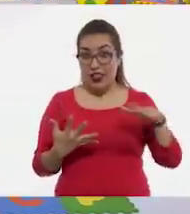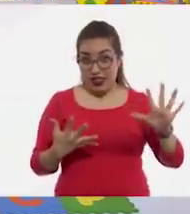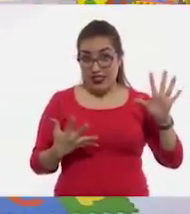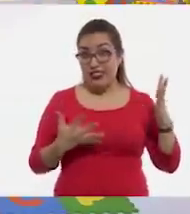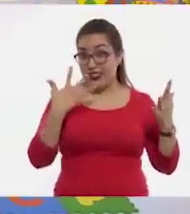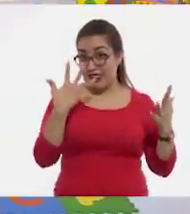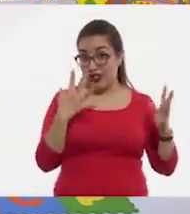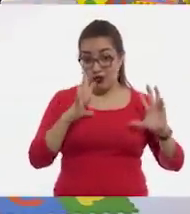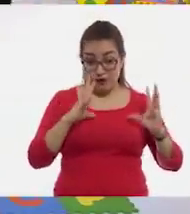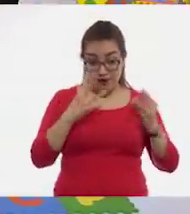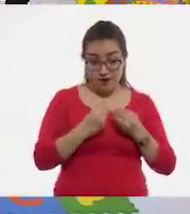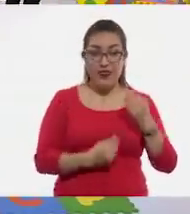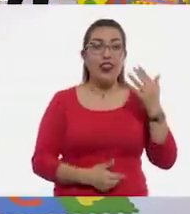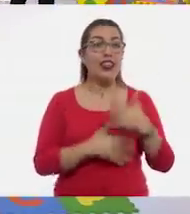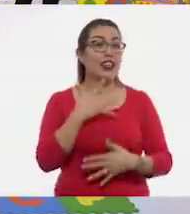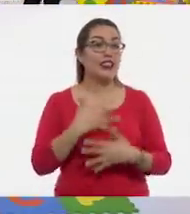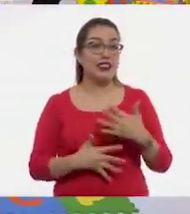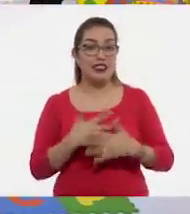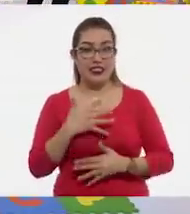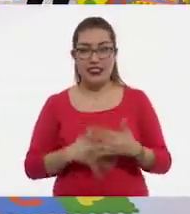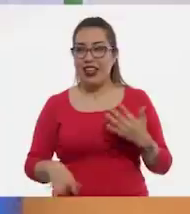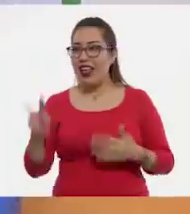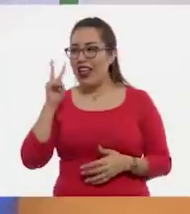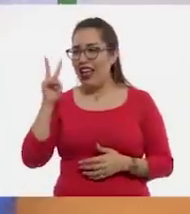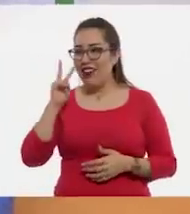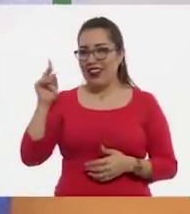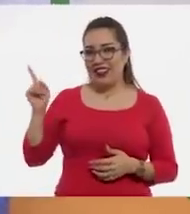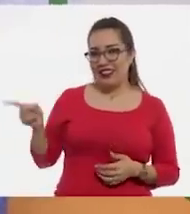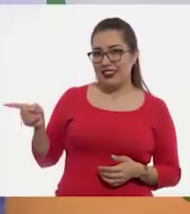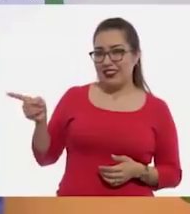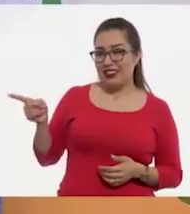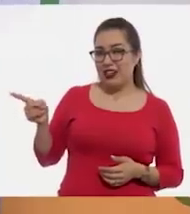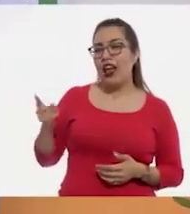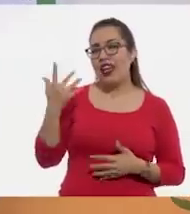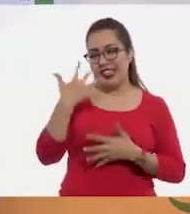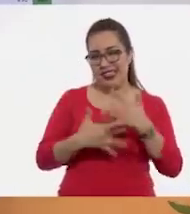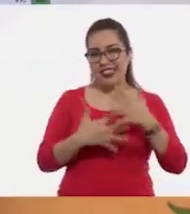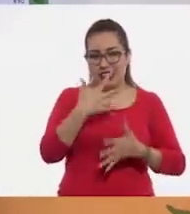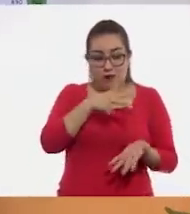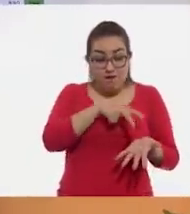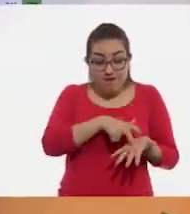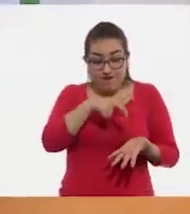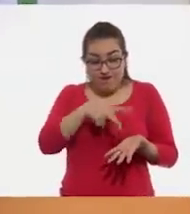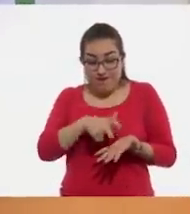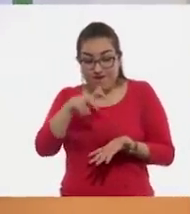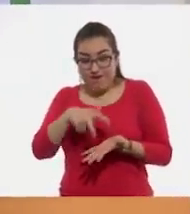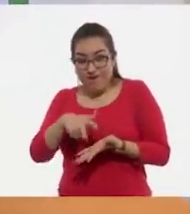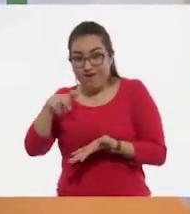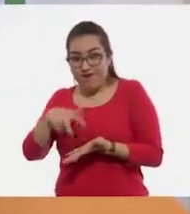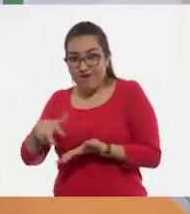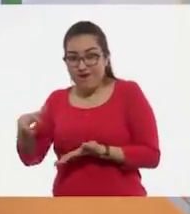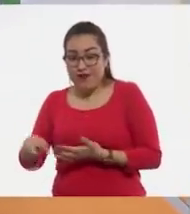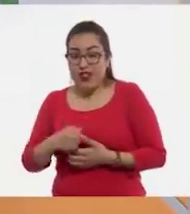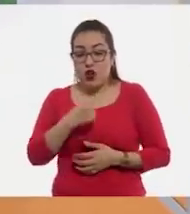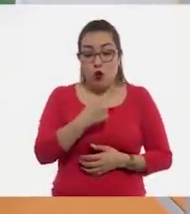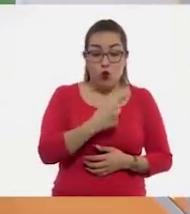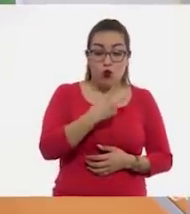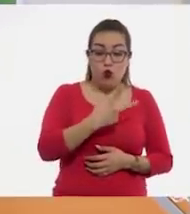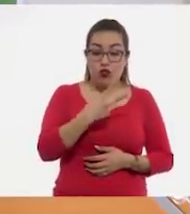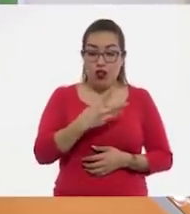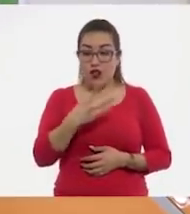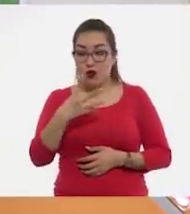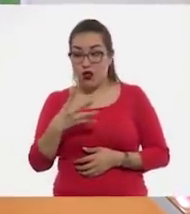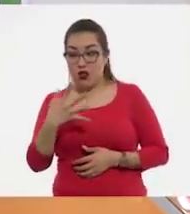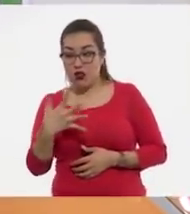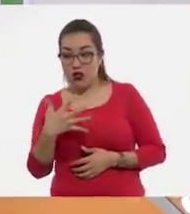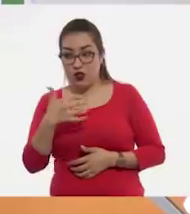está. Así que daremos 15 brincos. 1, 2, 3, 4,